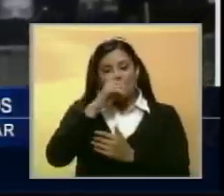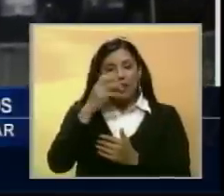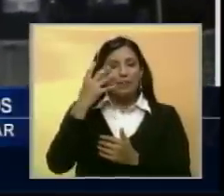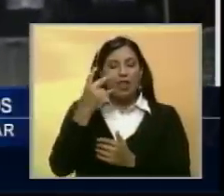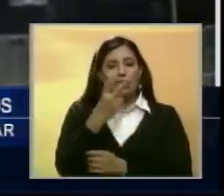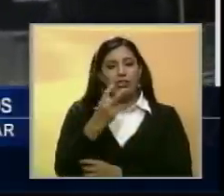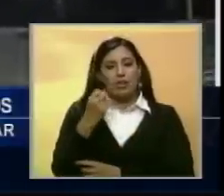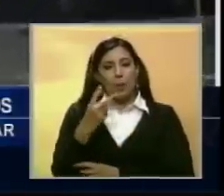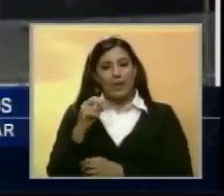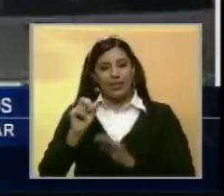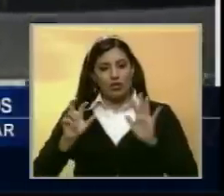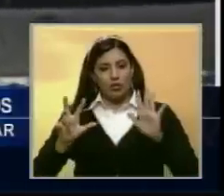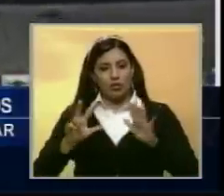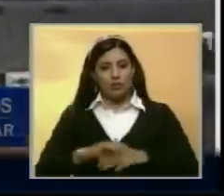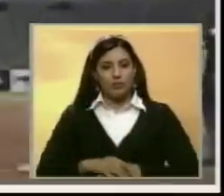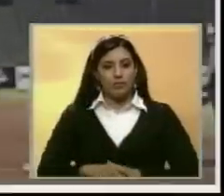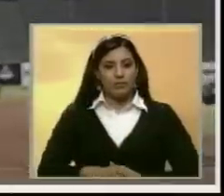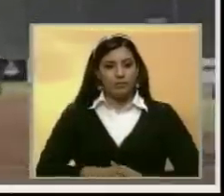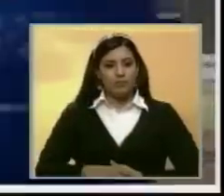de 228.